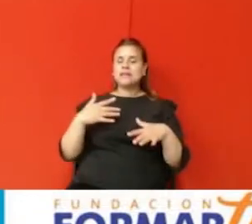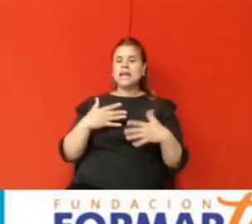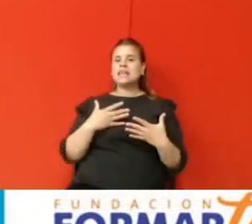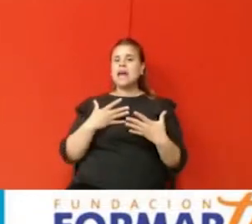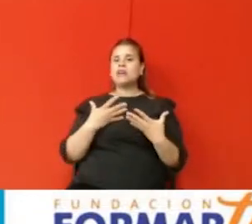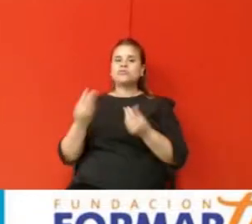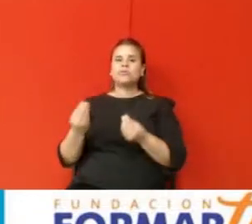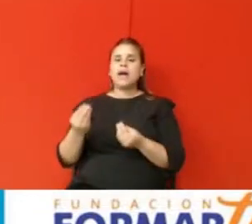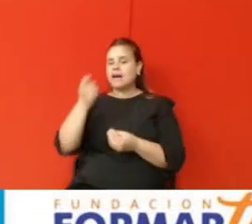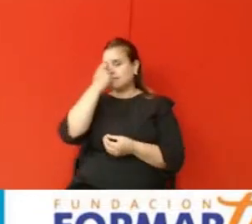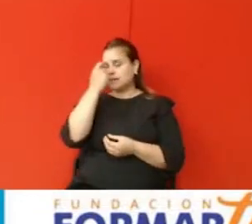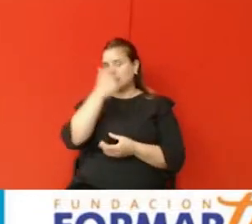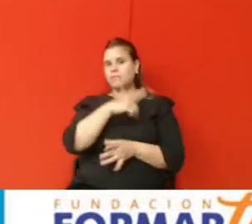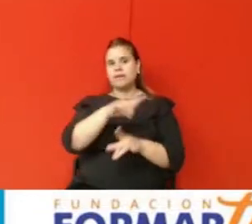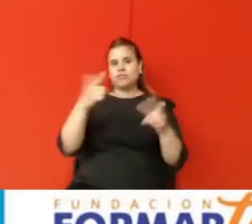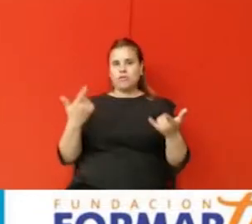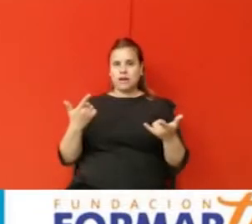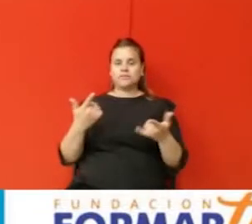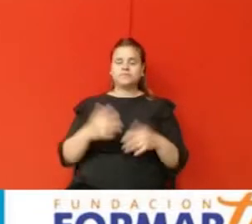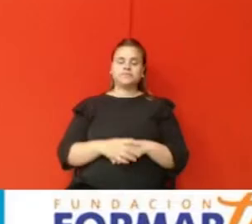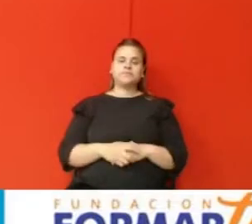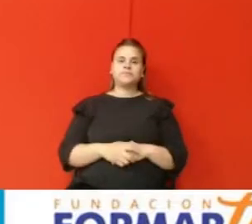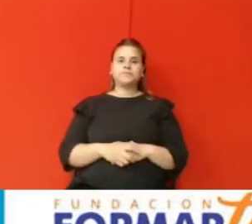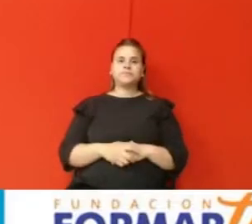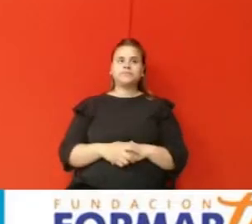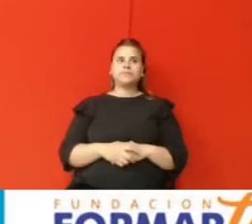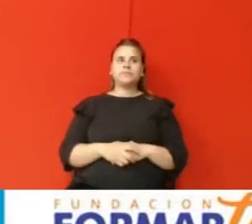que merecemos como seres humanos. ¿Sí?